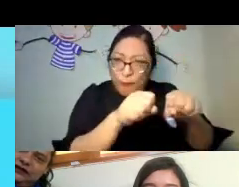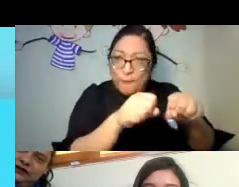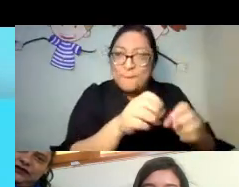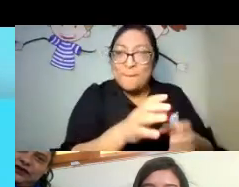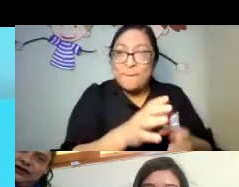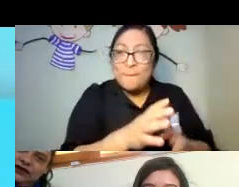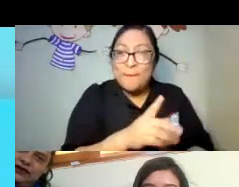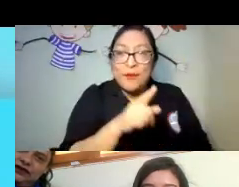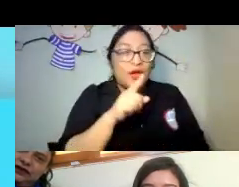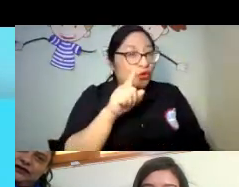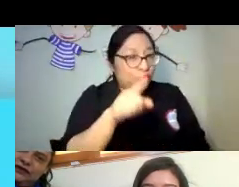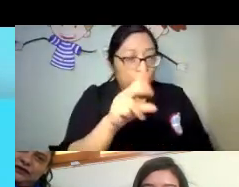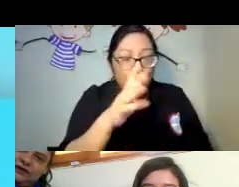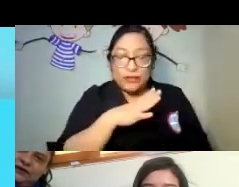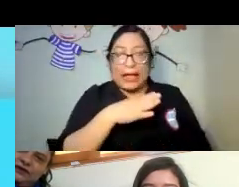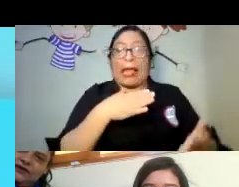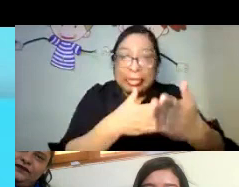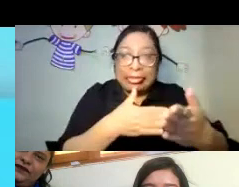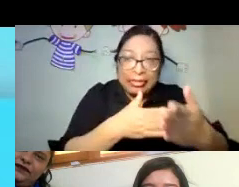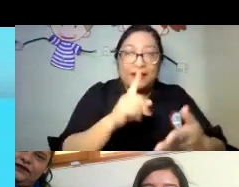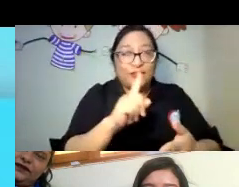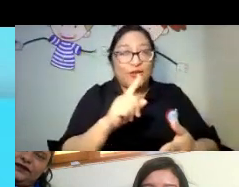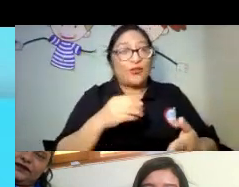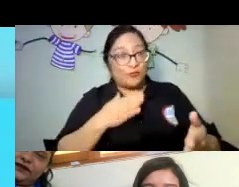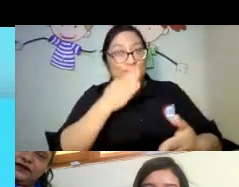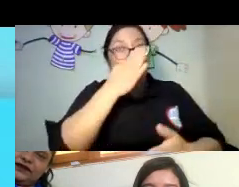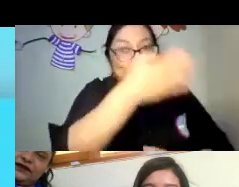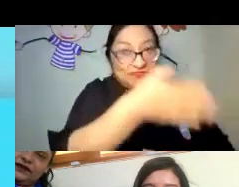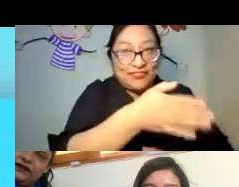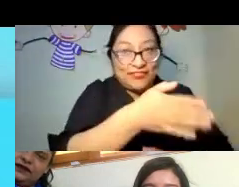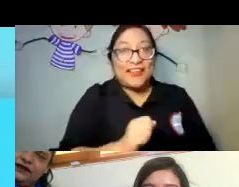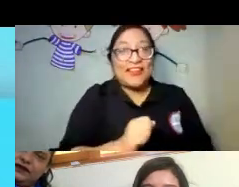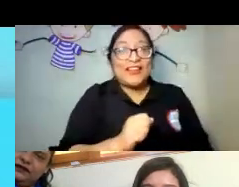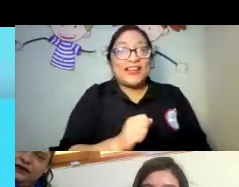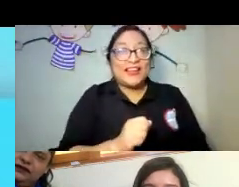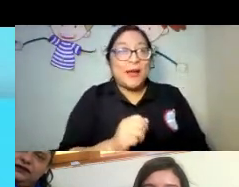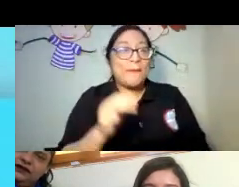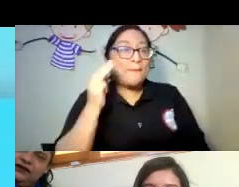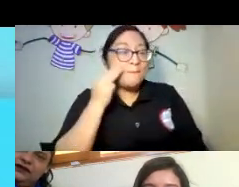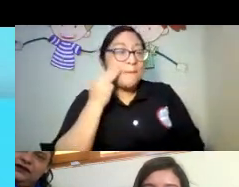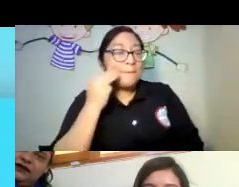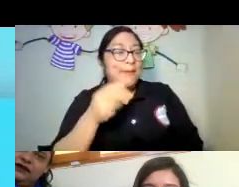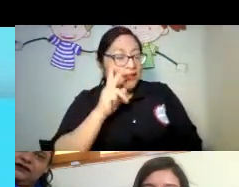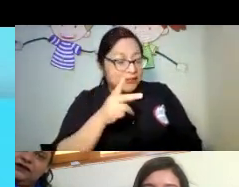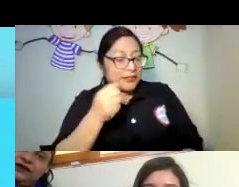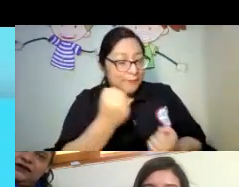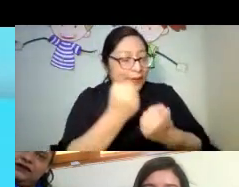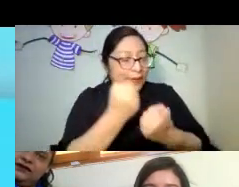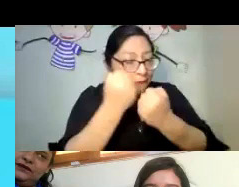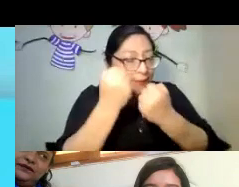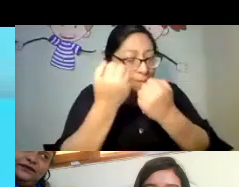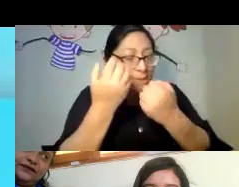hay límites. Para ti no hay límites. Yo siempre voy a estar para ayudarte, para